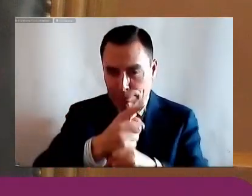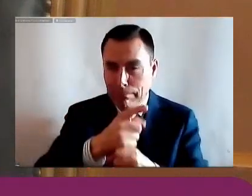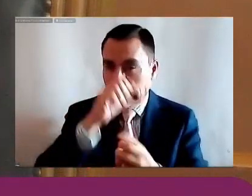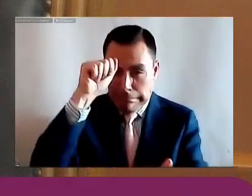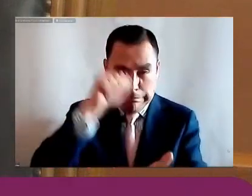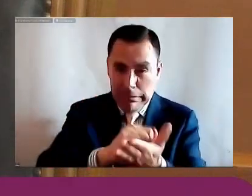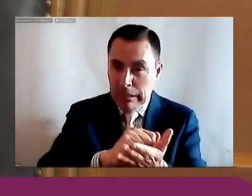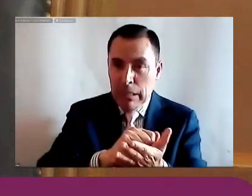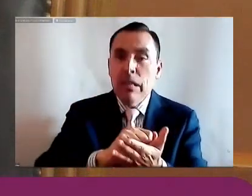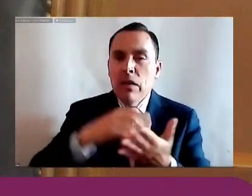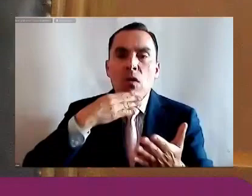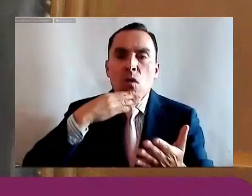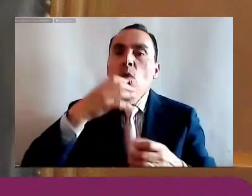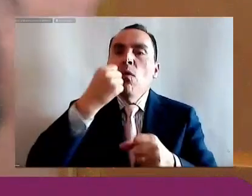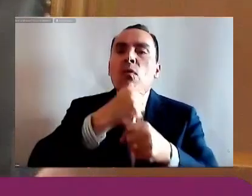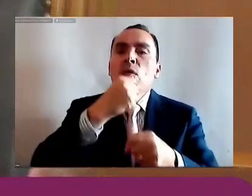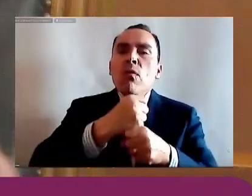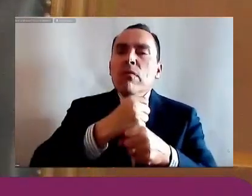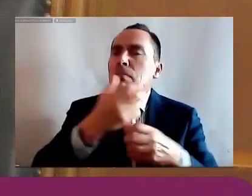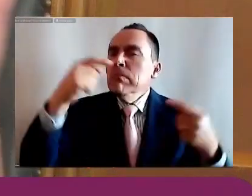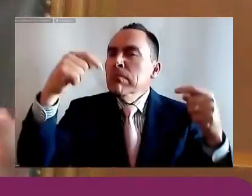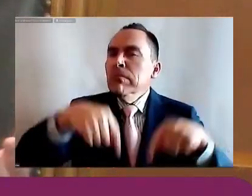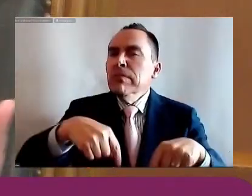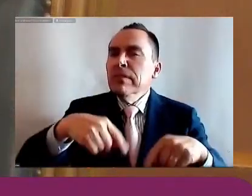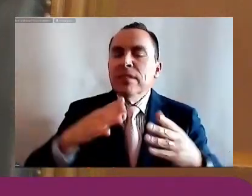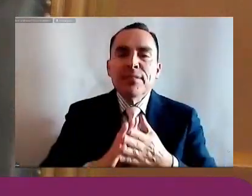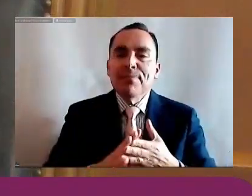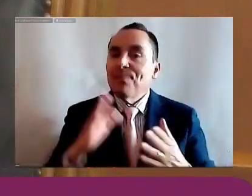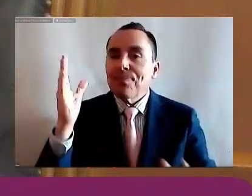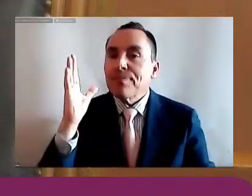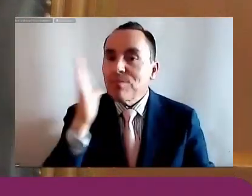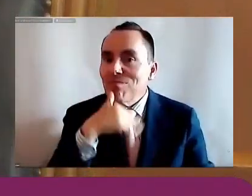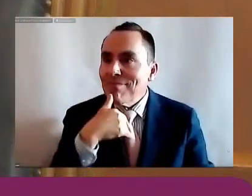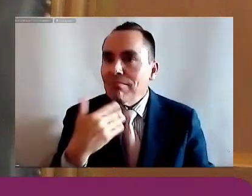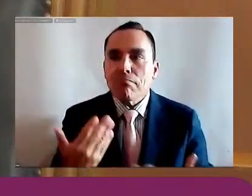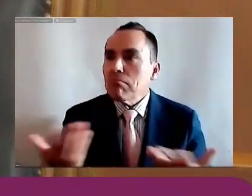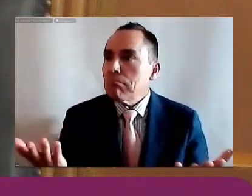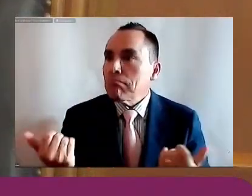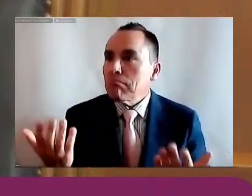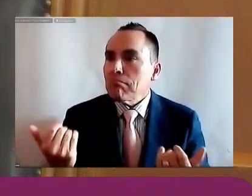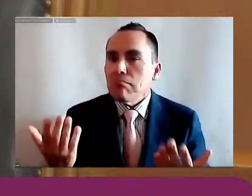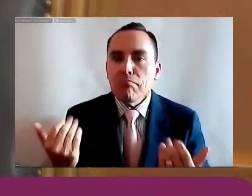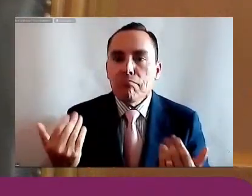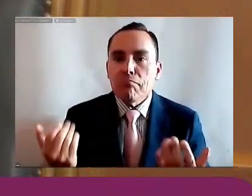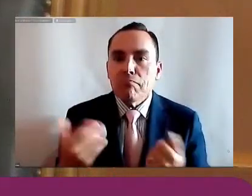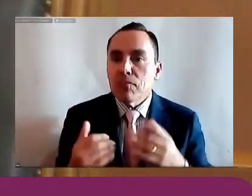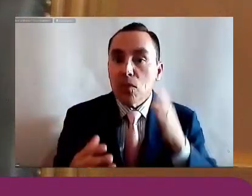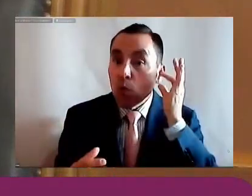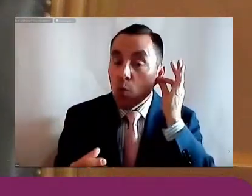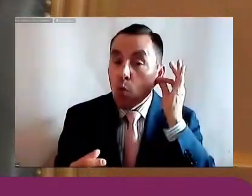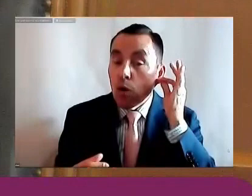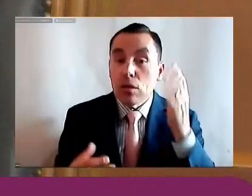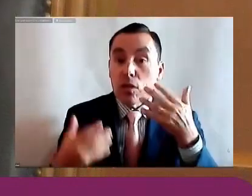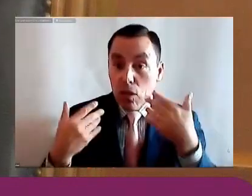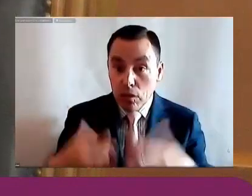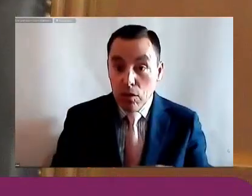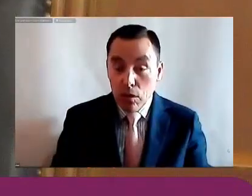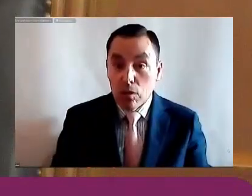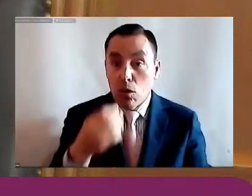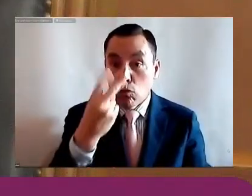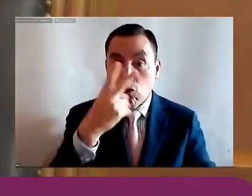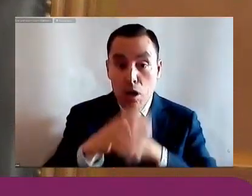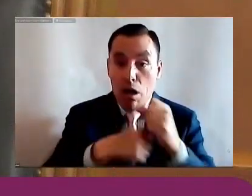muchas trabajadoras dicen, pero después no hay nada. O sea, se tienen que, después de los 2 años del niño no hay nada. Es como